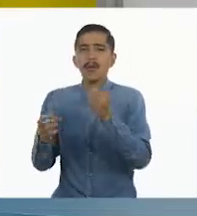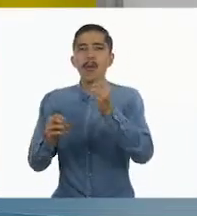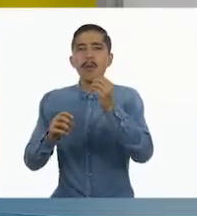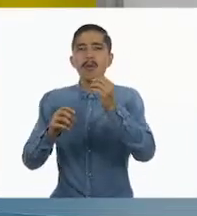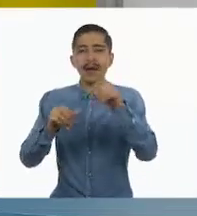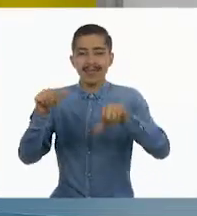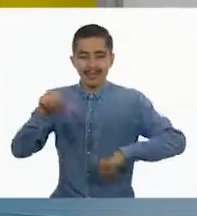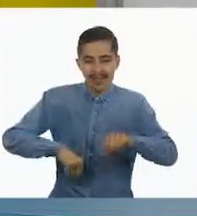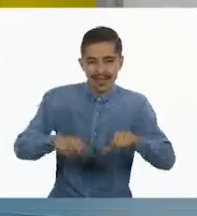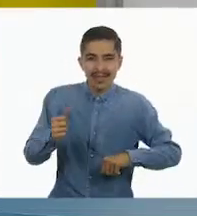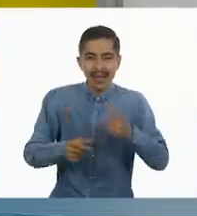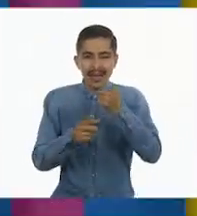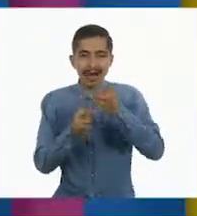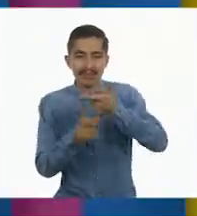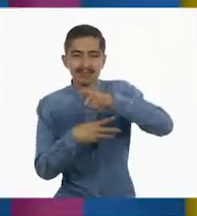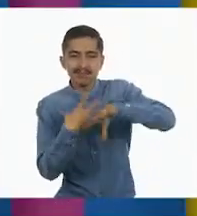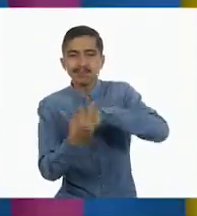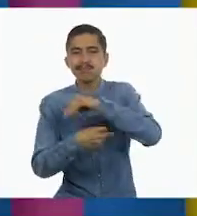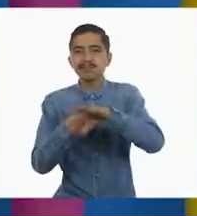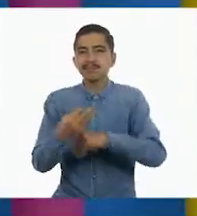actividades económicas.